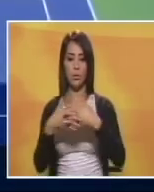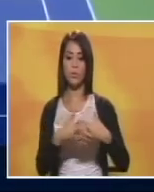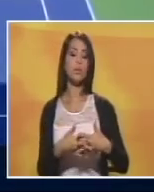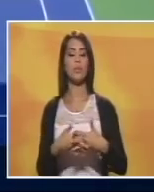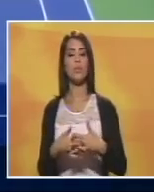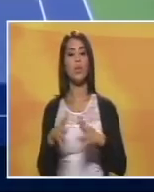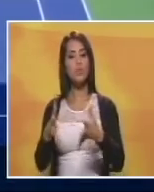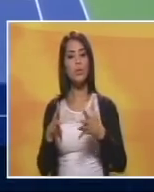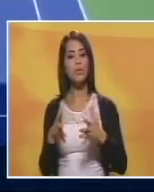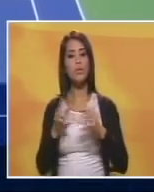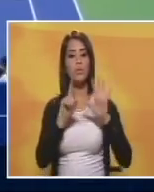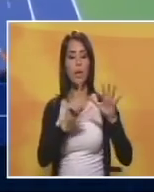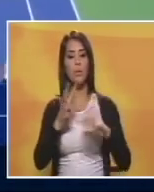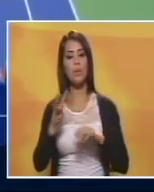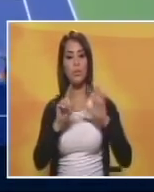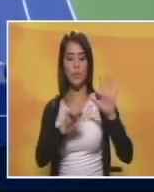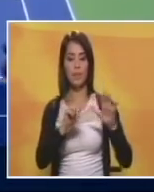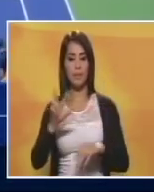llevó a la final de la Copa del Mundo.